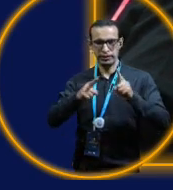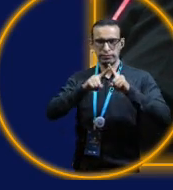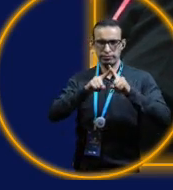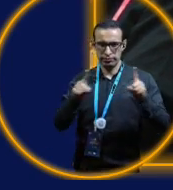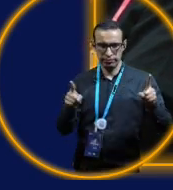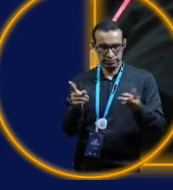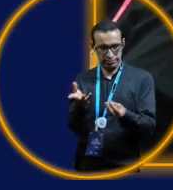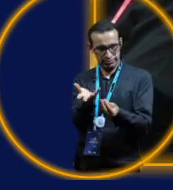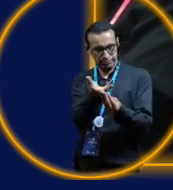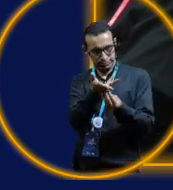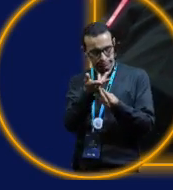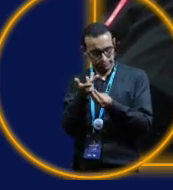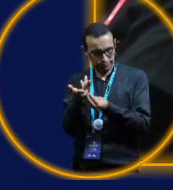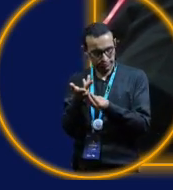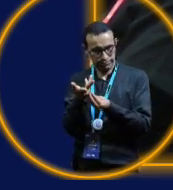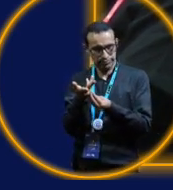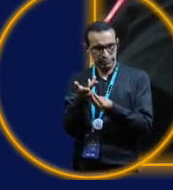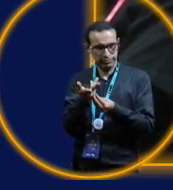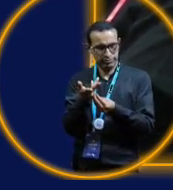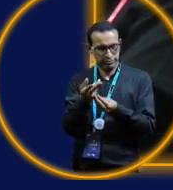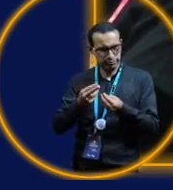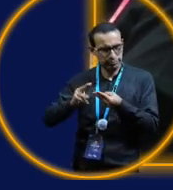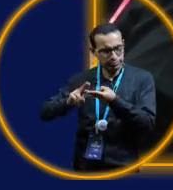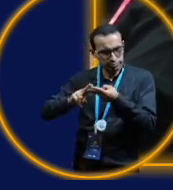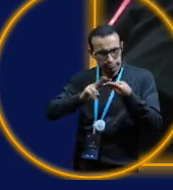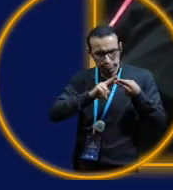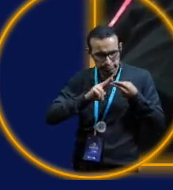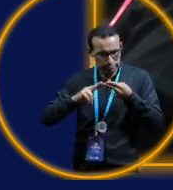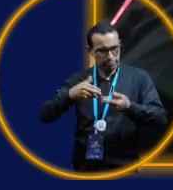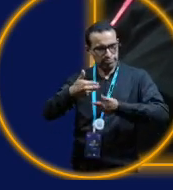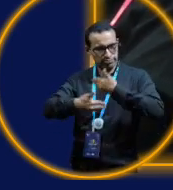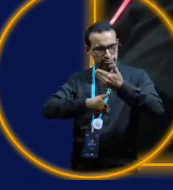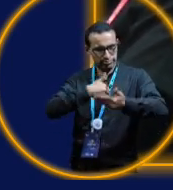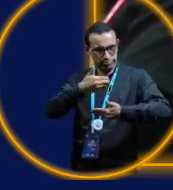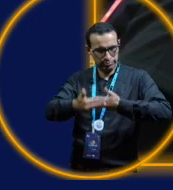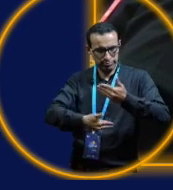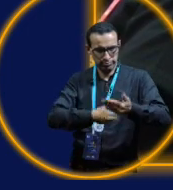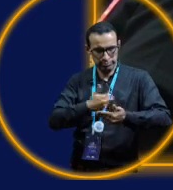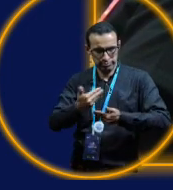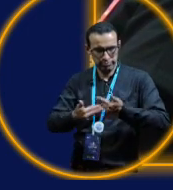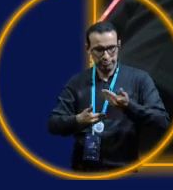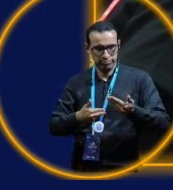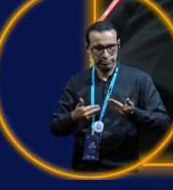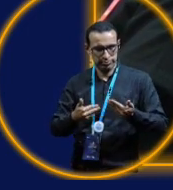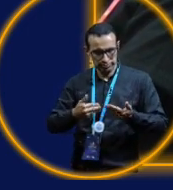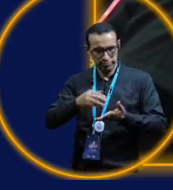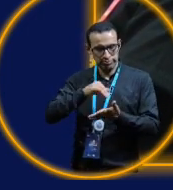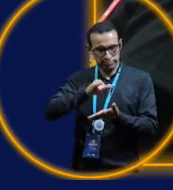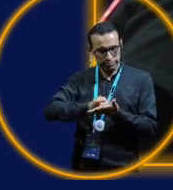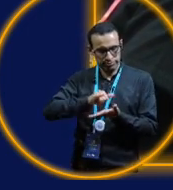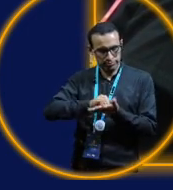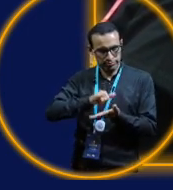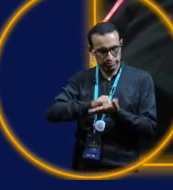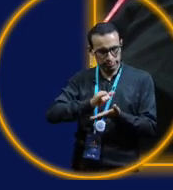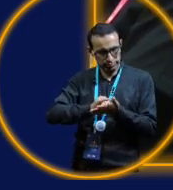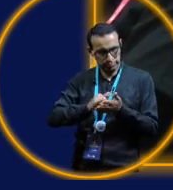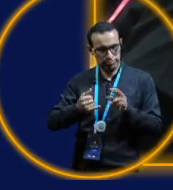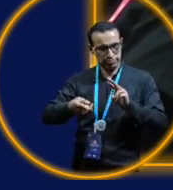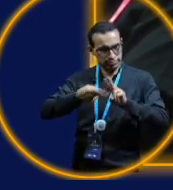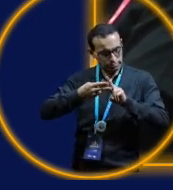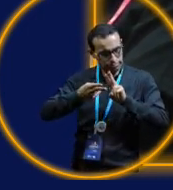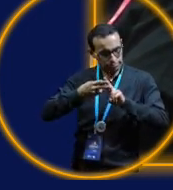withings artic process ourselves and someh in this process that